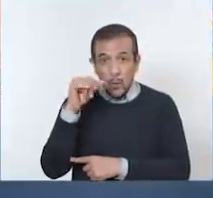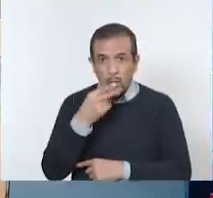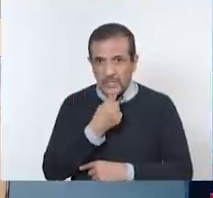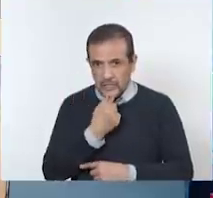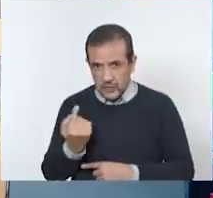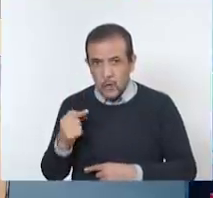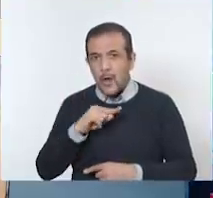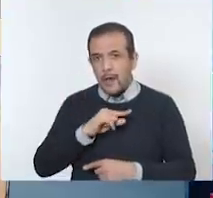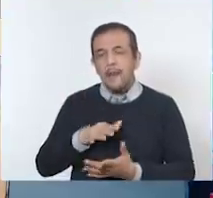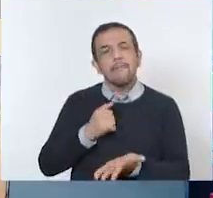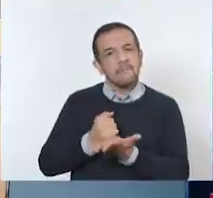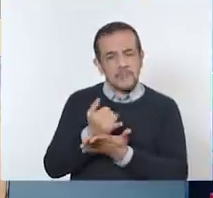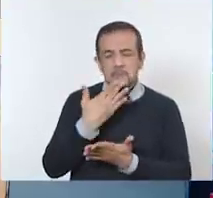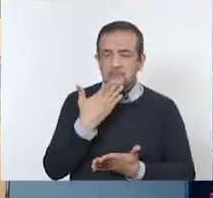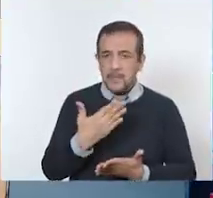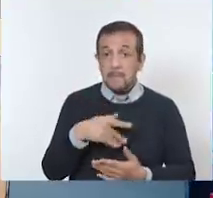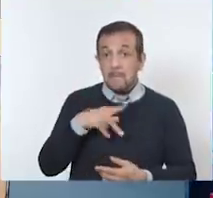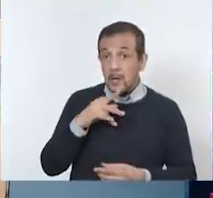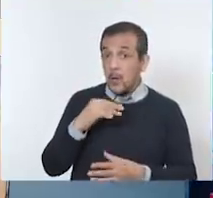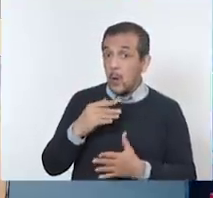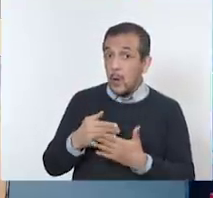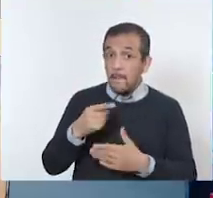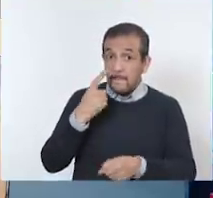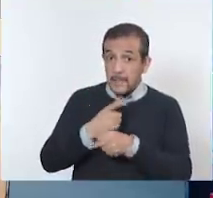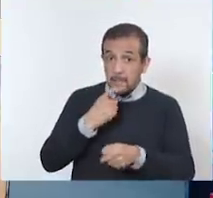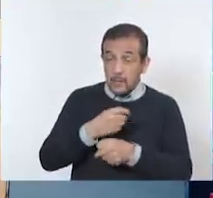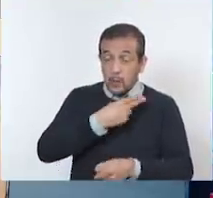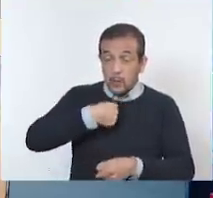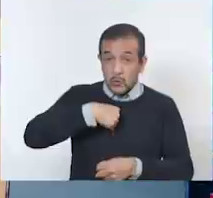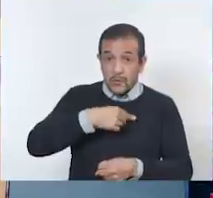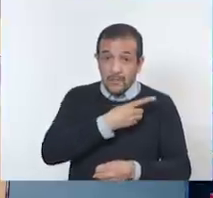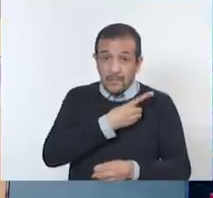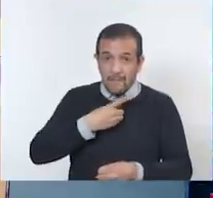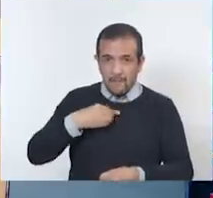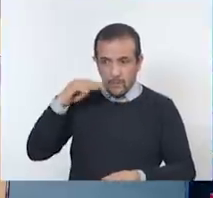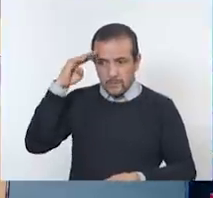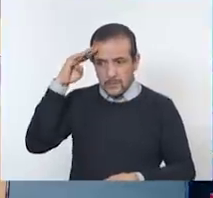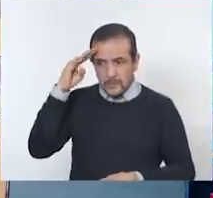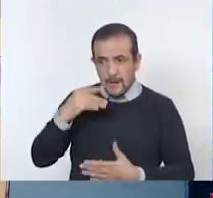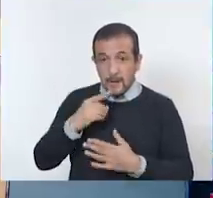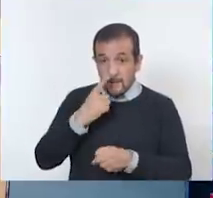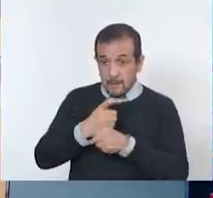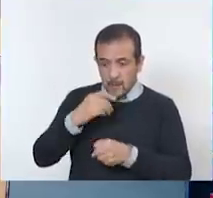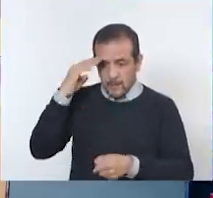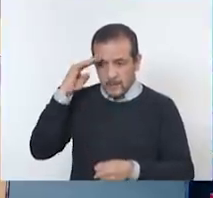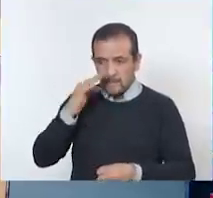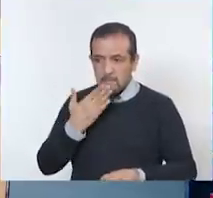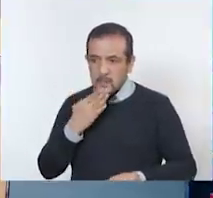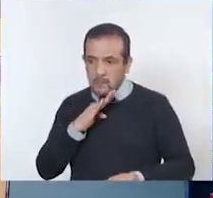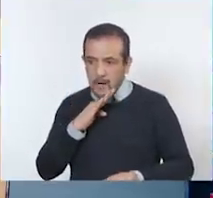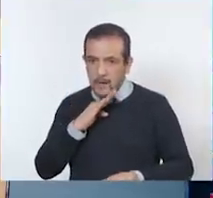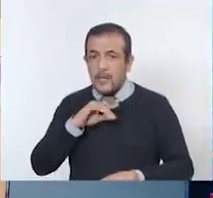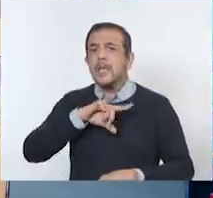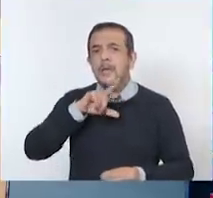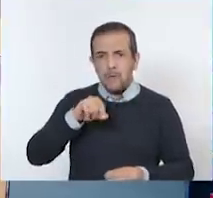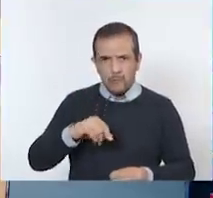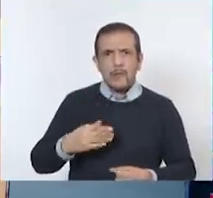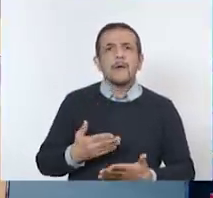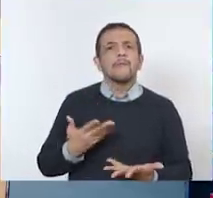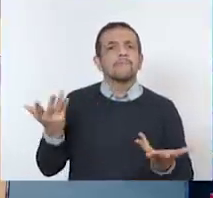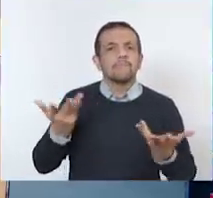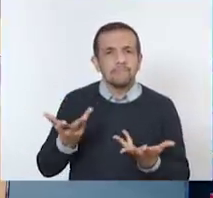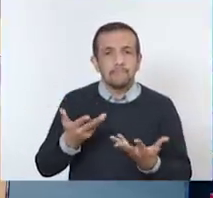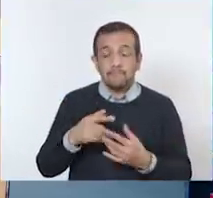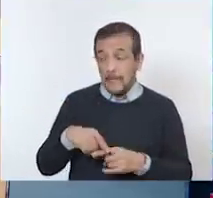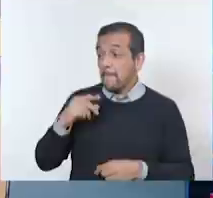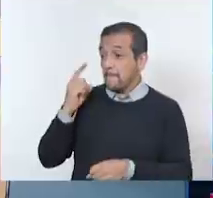decisión. Sí, y la próxima hay que pensar antes de actuar. Eso que dices, Alberto, es muy importante. De hecho, Cupertino